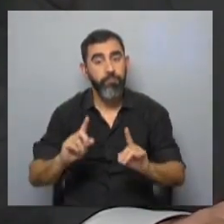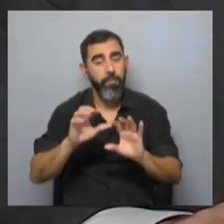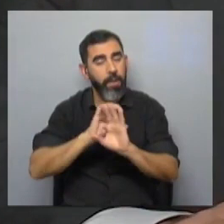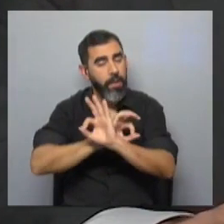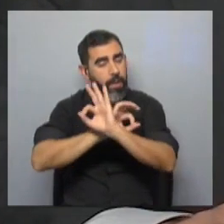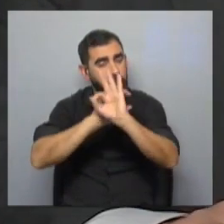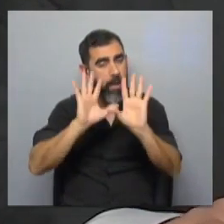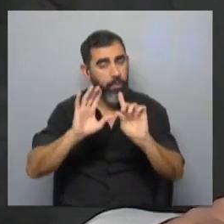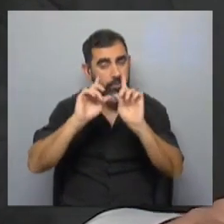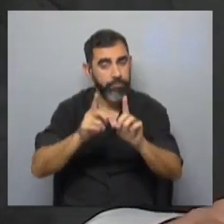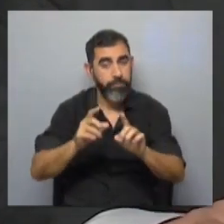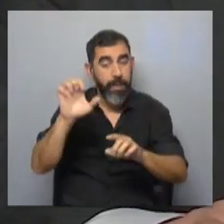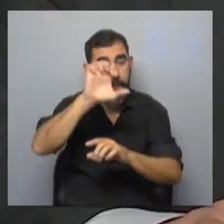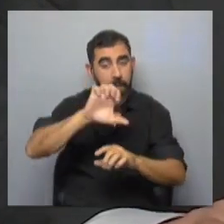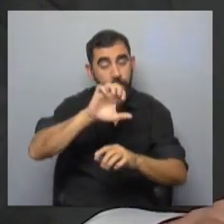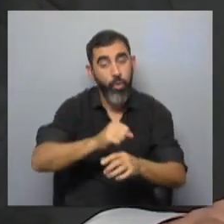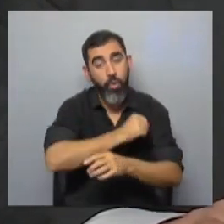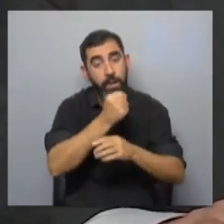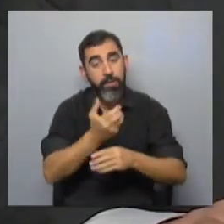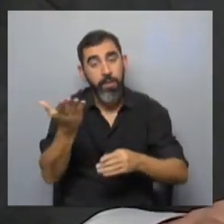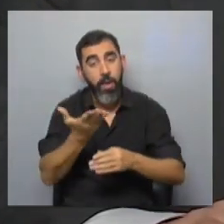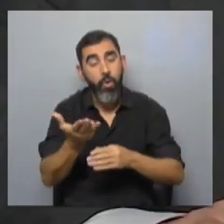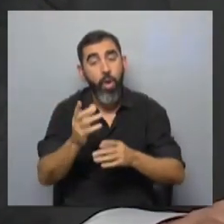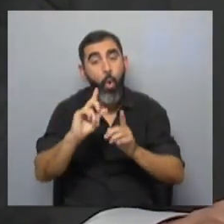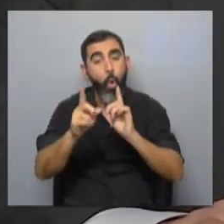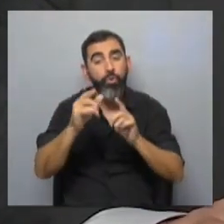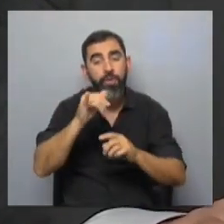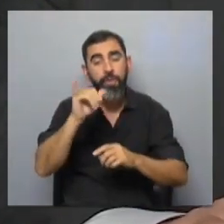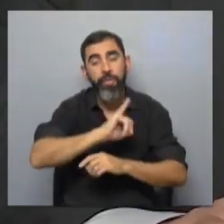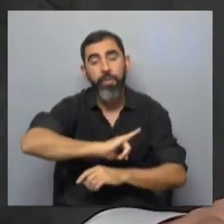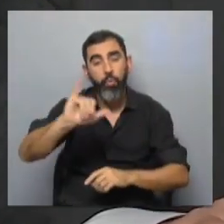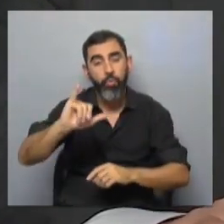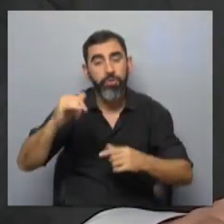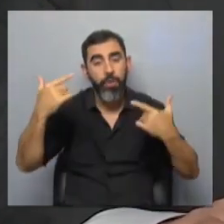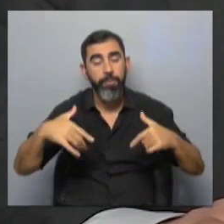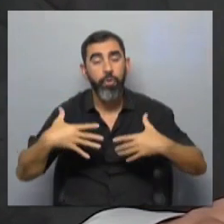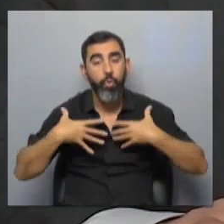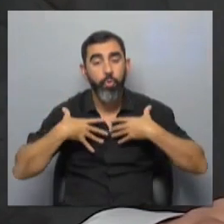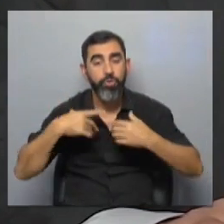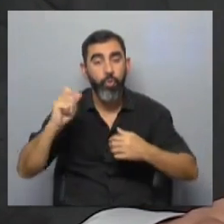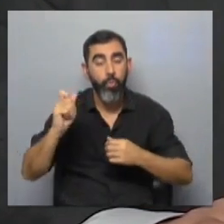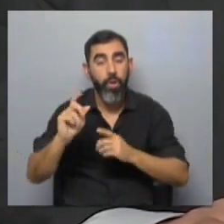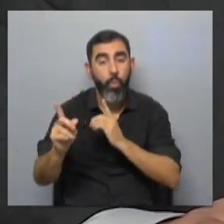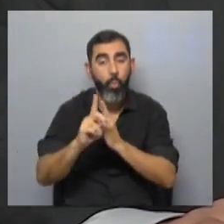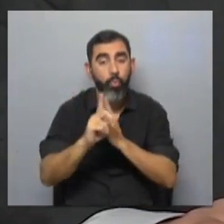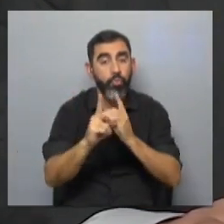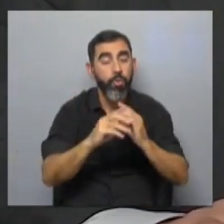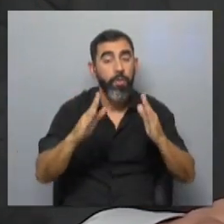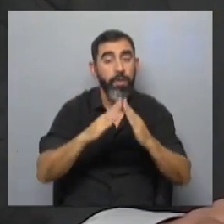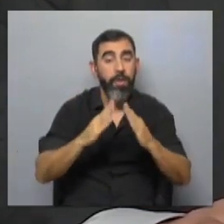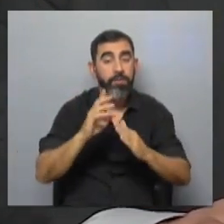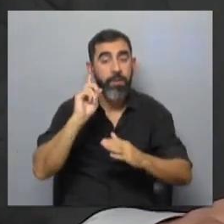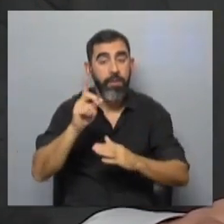claro que desde enero hasta ahora han habido 11 denuncias en el Ministerio de Salud Pública de usuarios de Casa de Galicia,